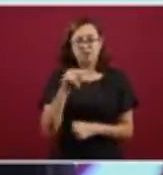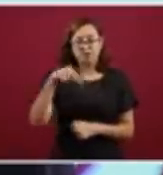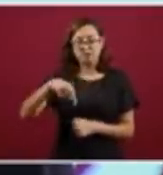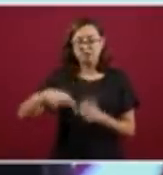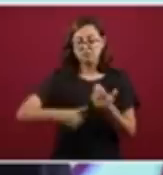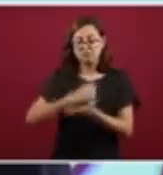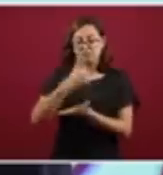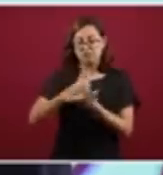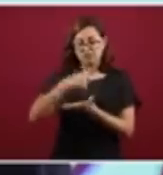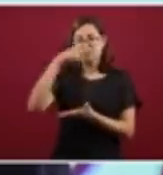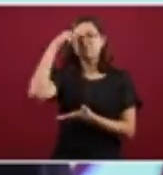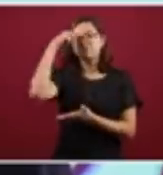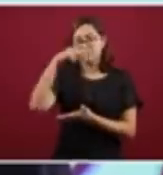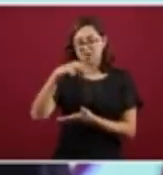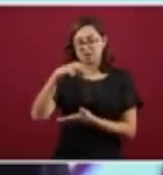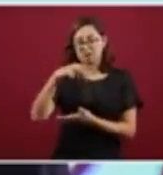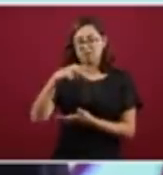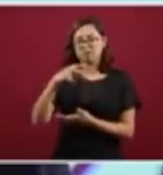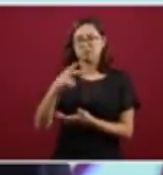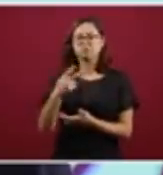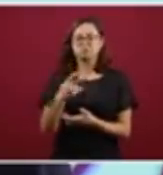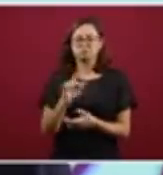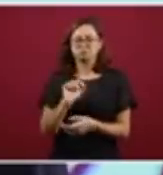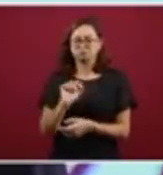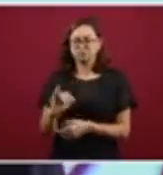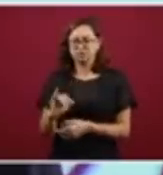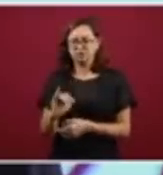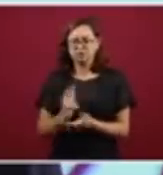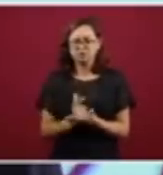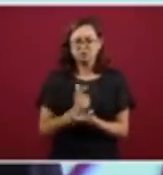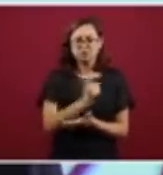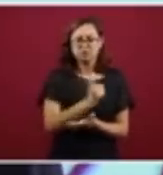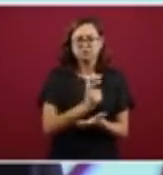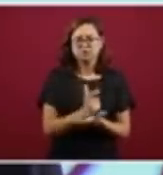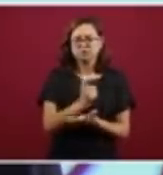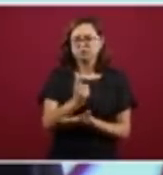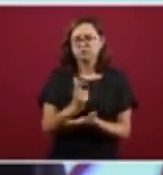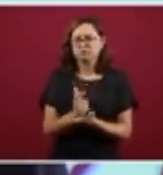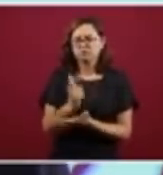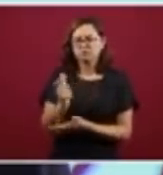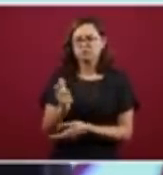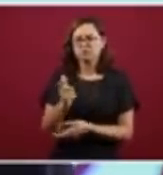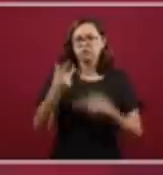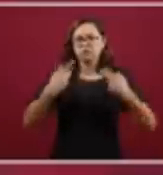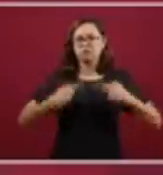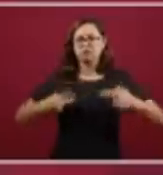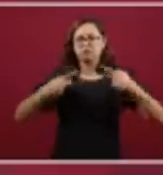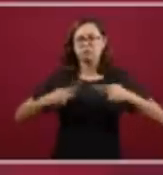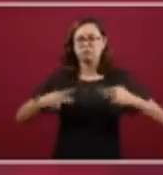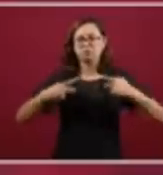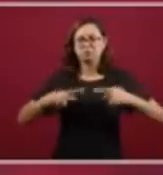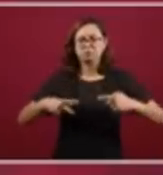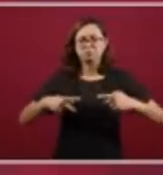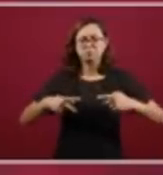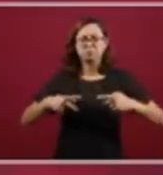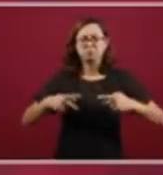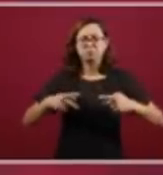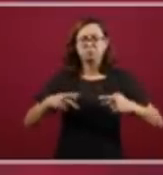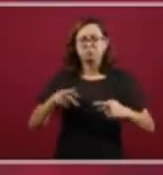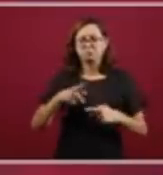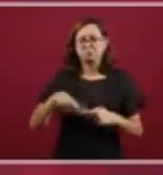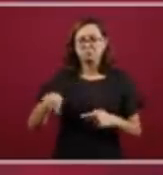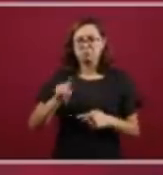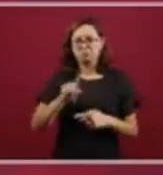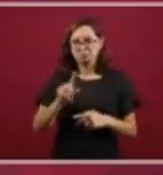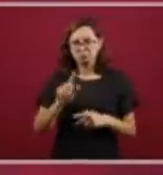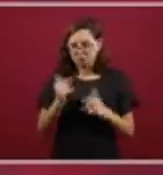México o antes del Gobierno federal recibían la pensión las personas que no tenían